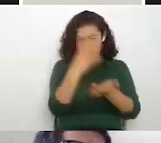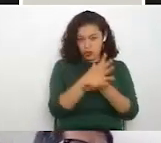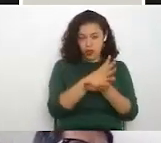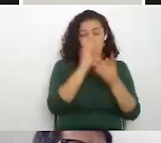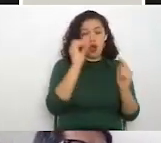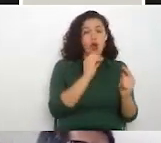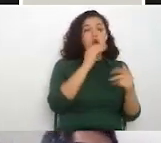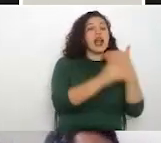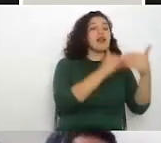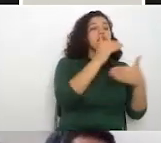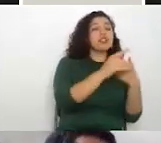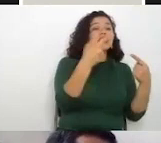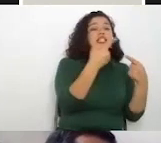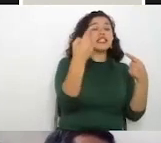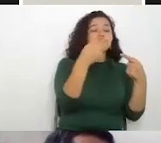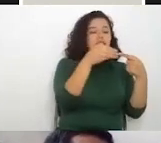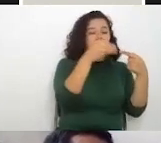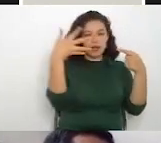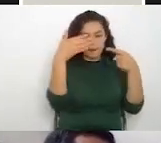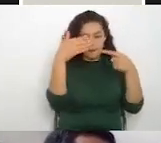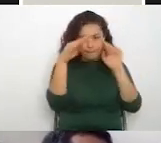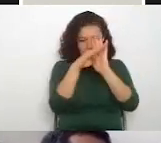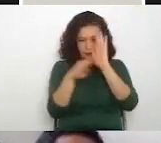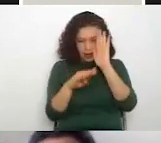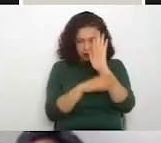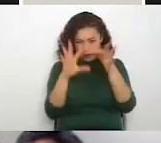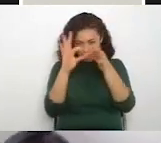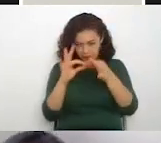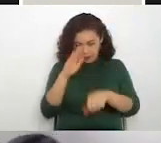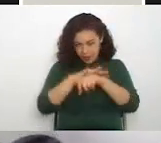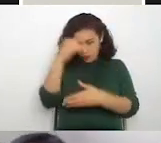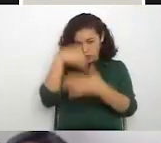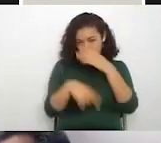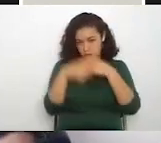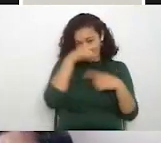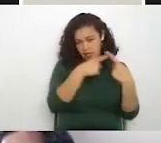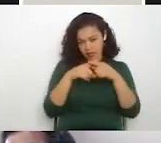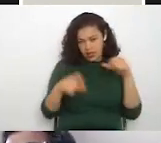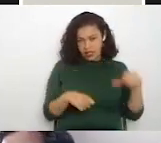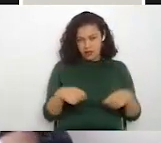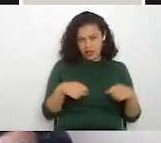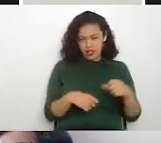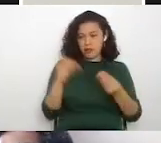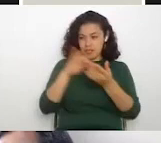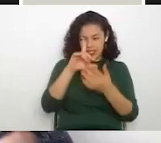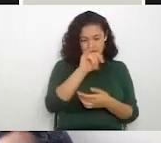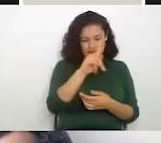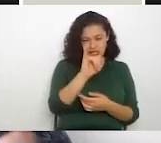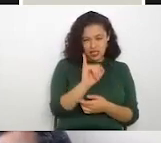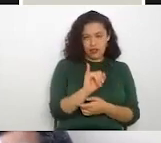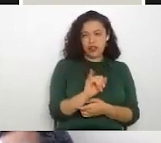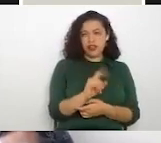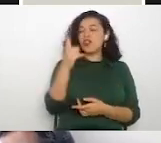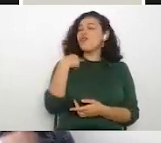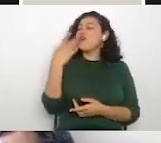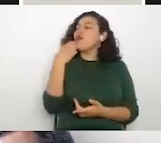varios procedimientos para describir con más detalle las diferentes actividades. Sí. Muchas gracias, Leti. Ok, nada más un comentario